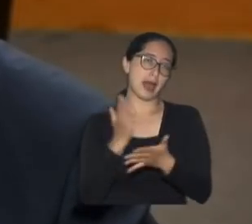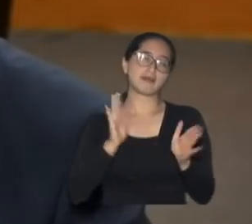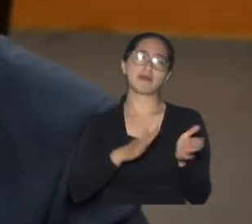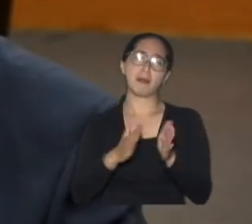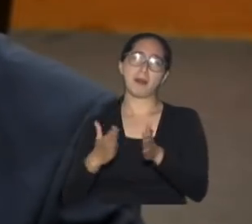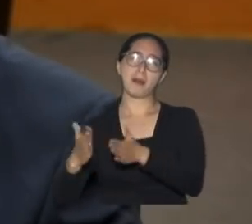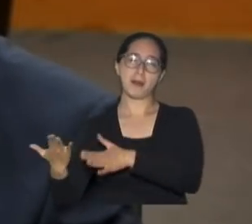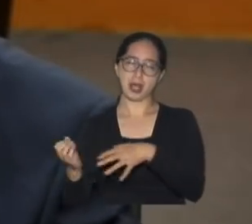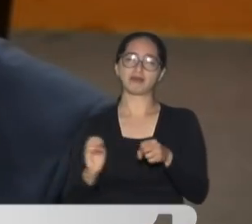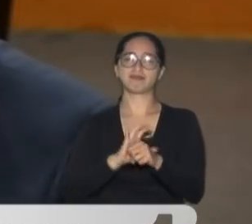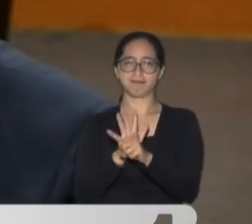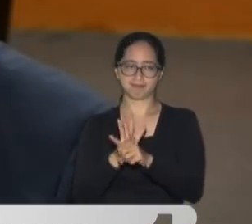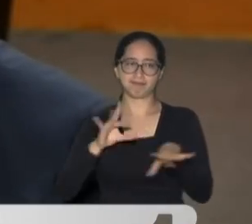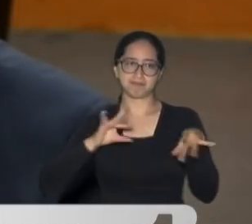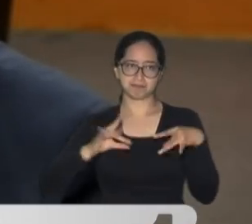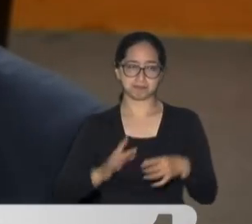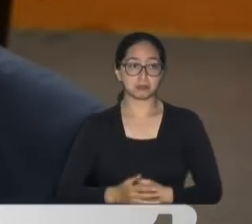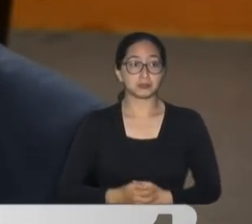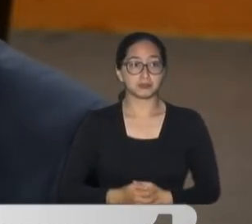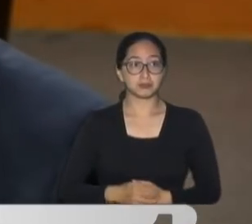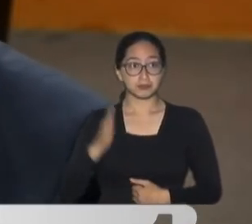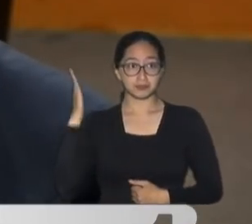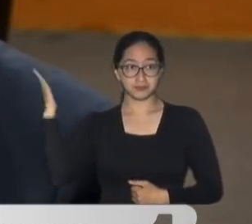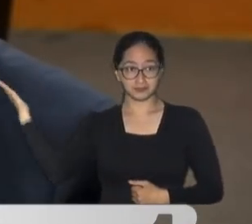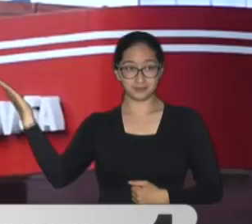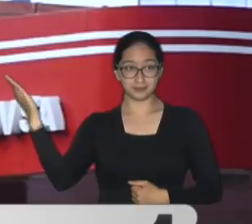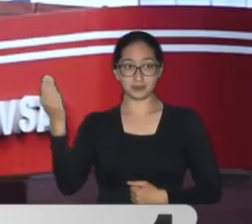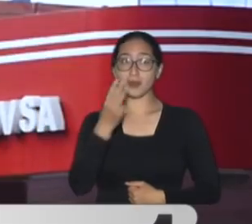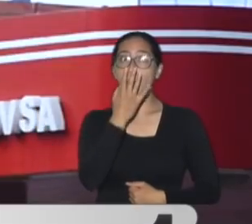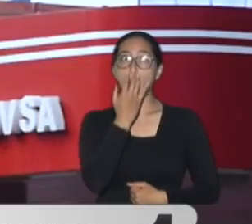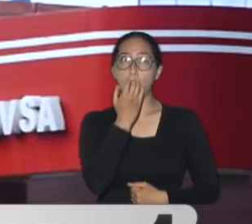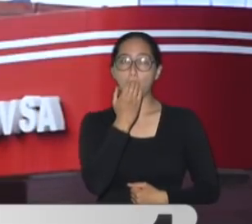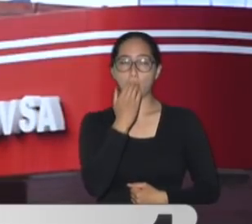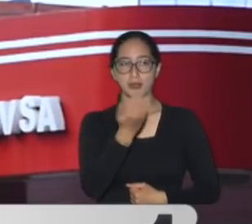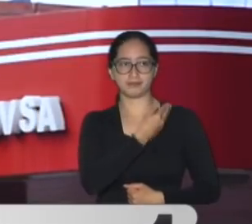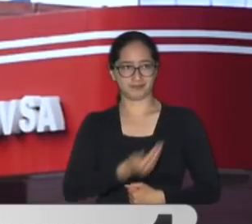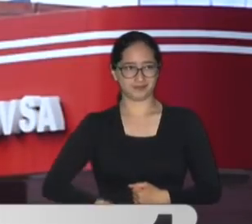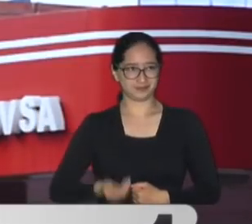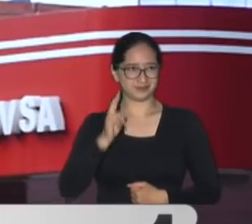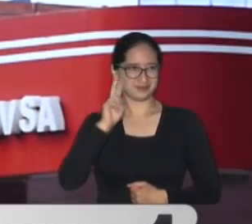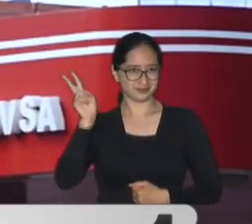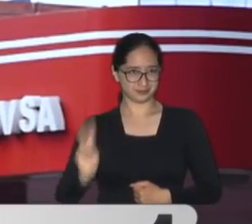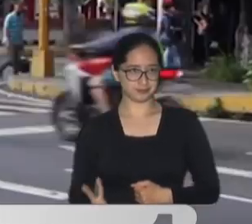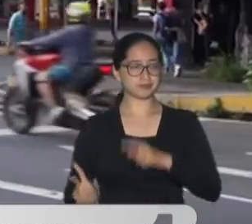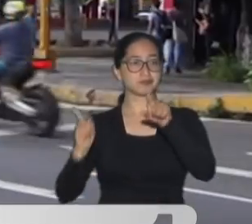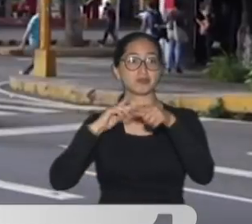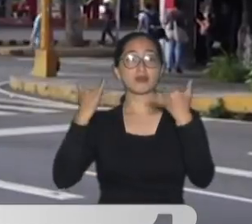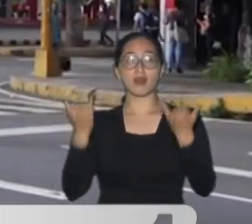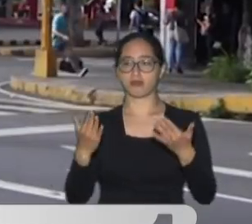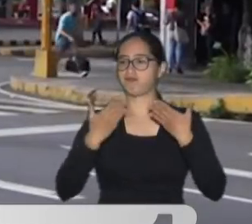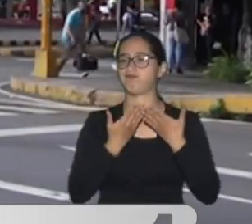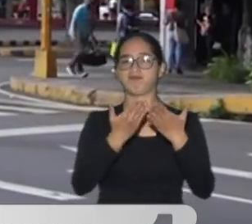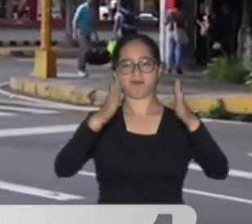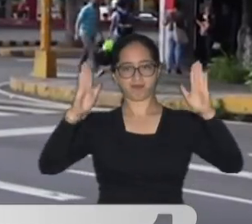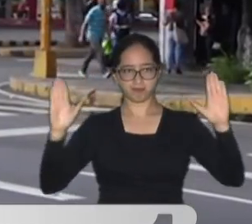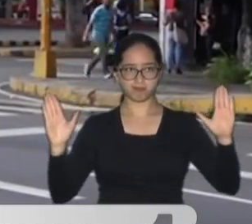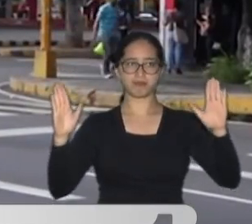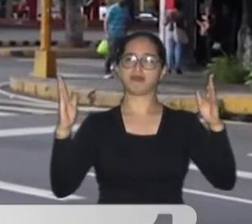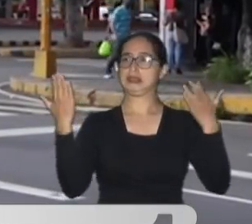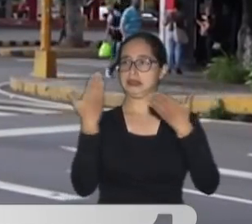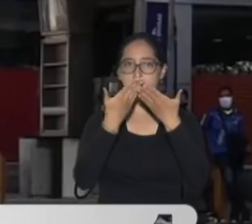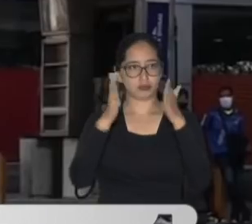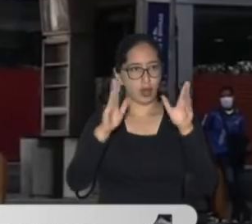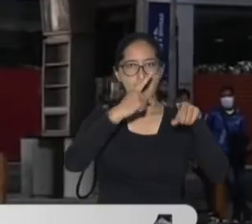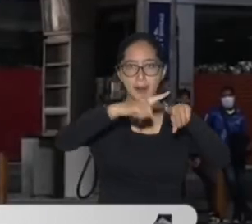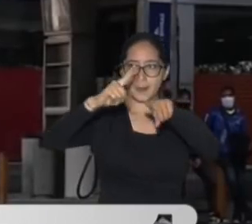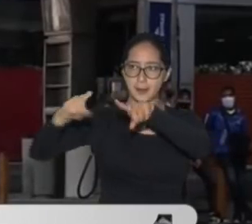El presidente de Venezuela, Nicolás Maduro, anunció que desde hoy comienza una amplia reapertura del comercio y de otras